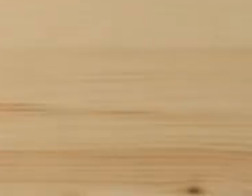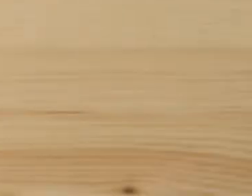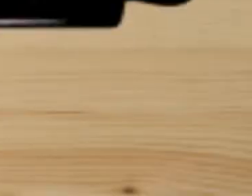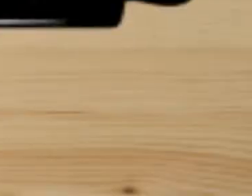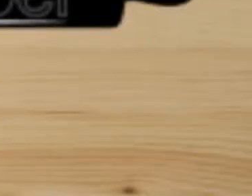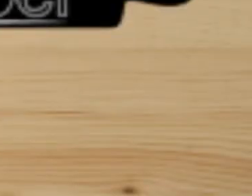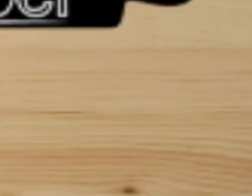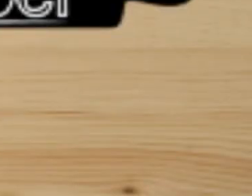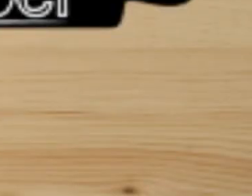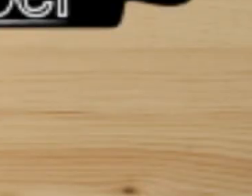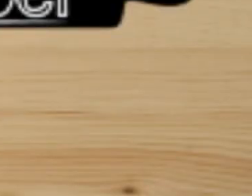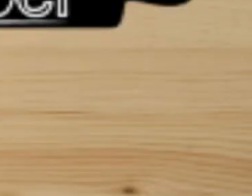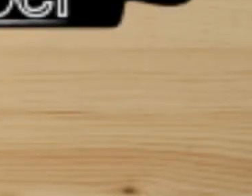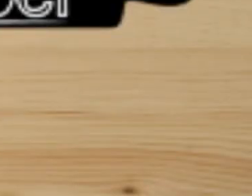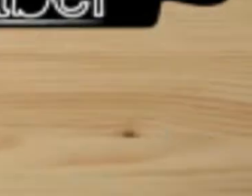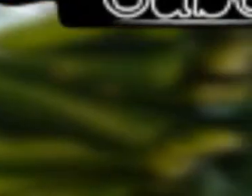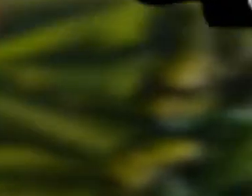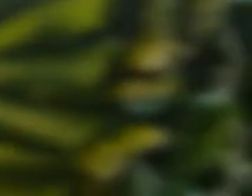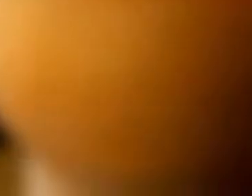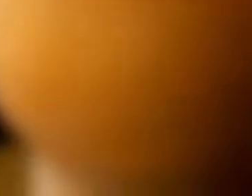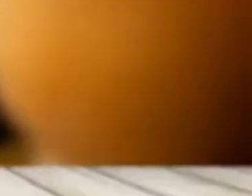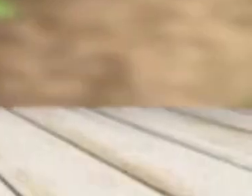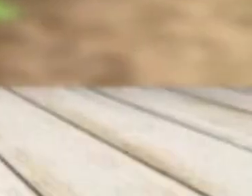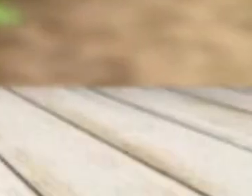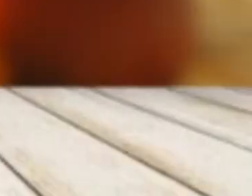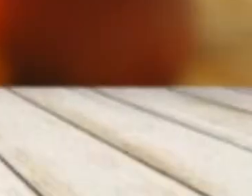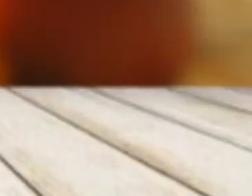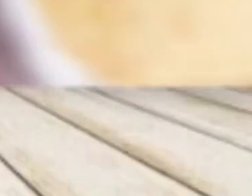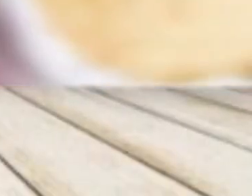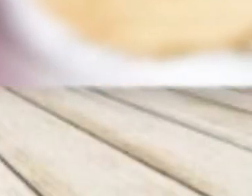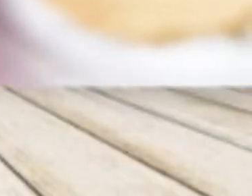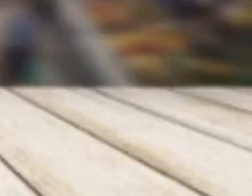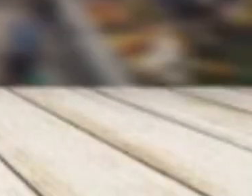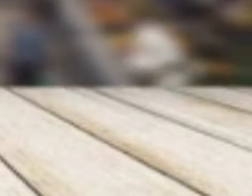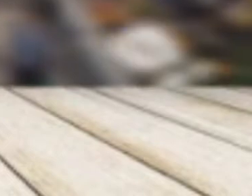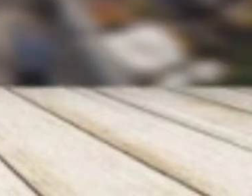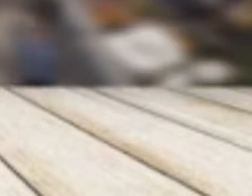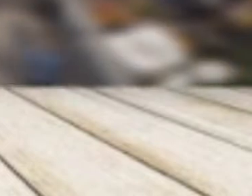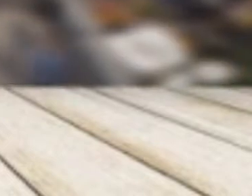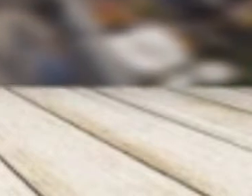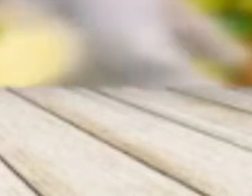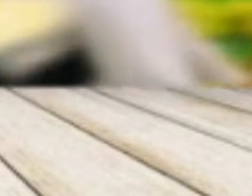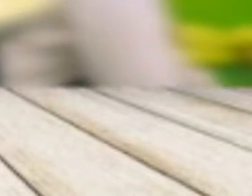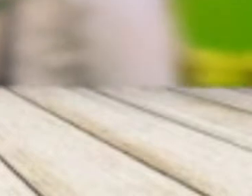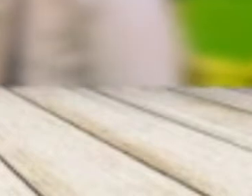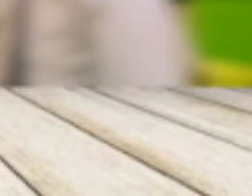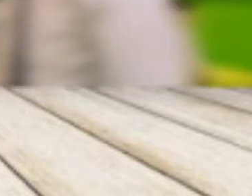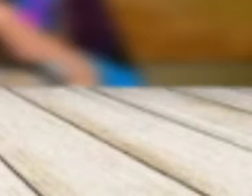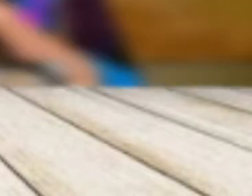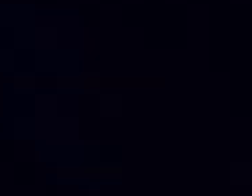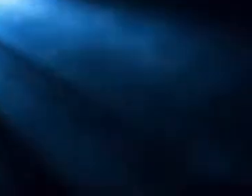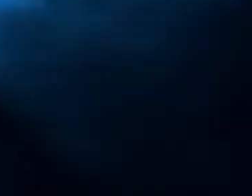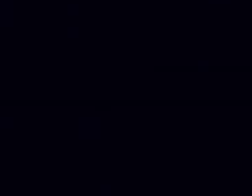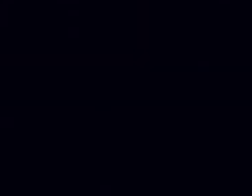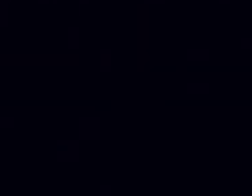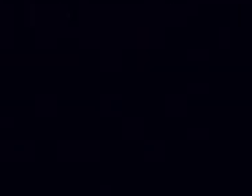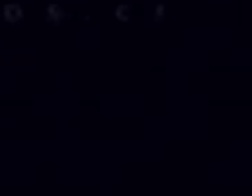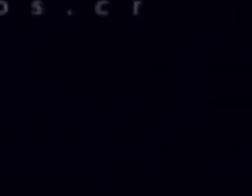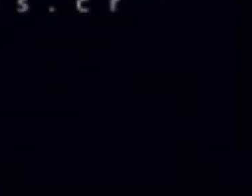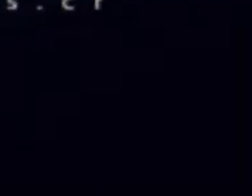afectan nuestra vida y ambiente en Con Sabor y Saber, en nuestros sábados de cocina a las 2 de la